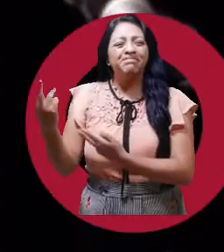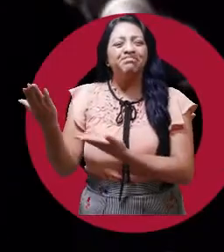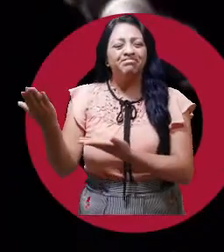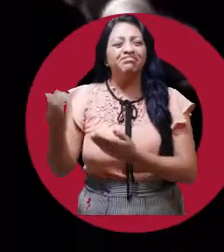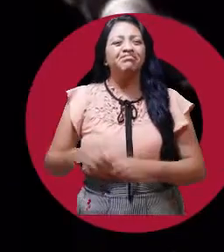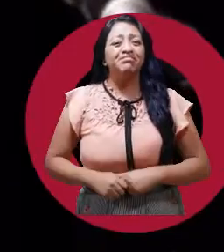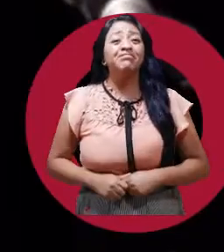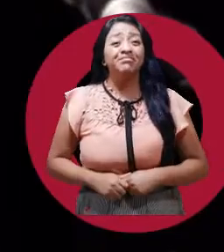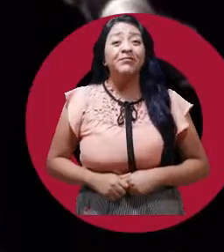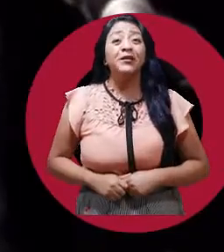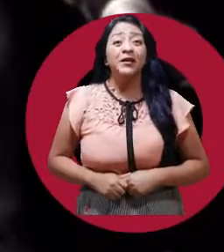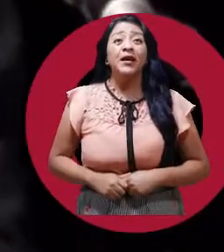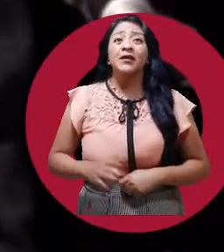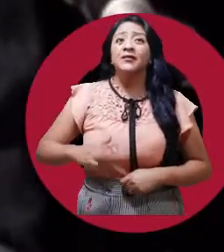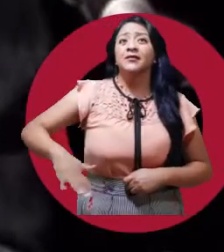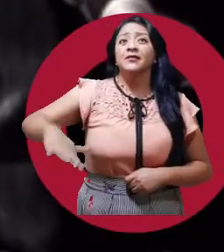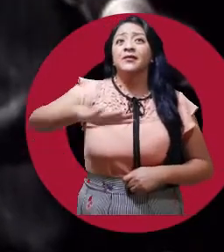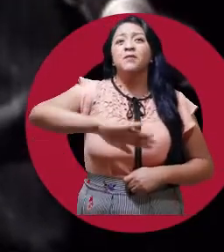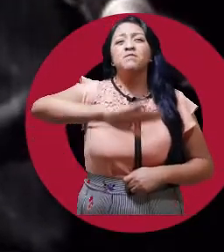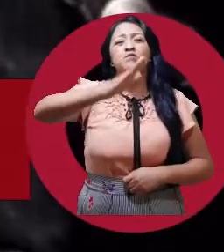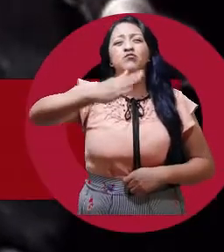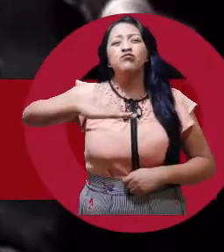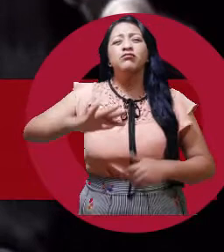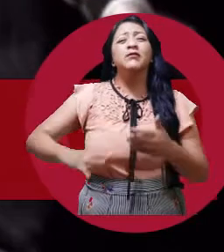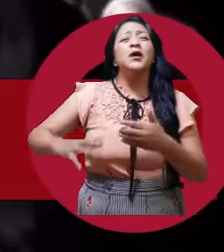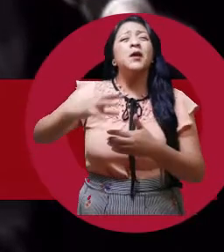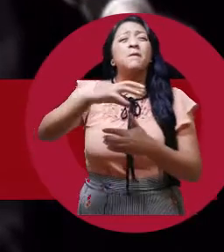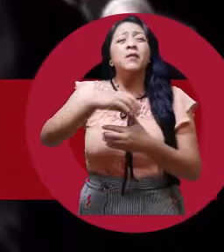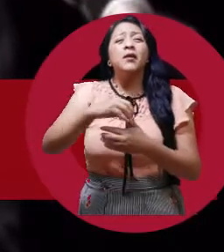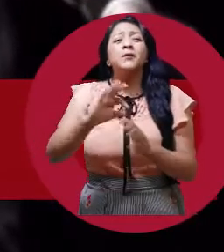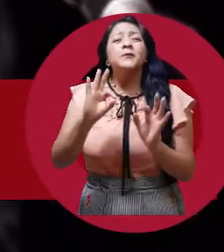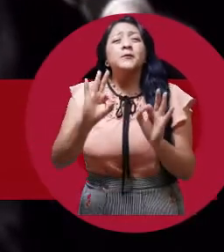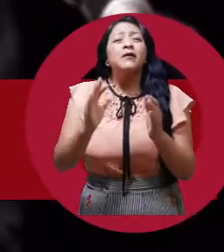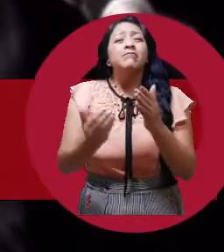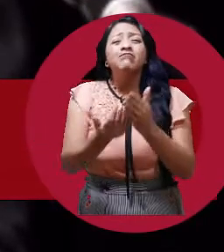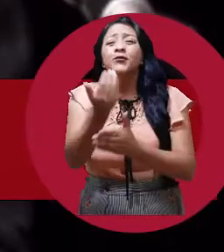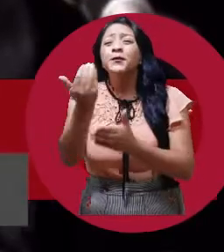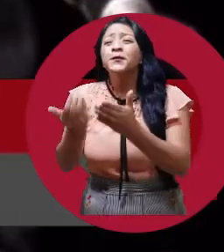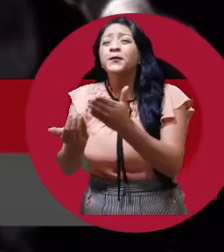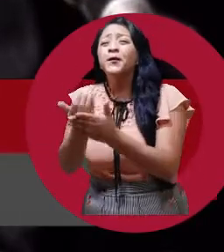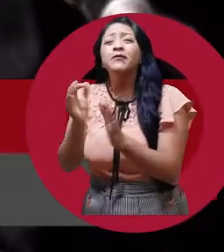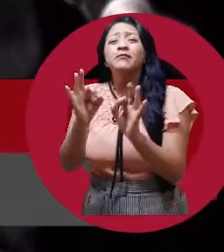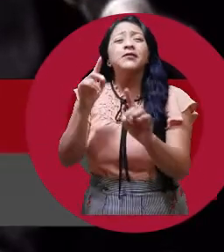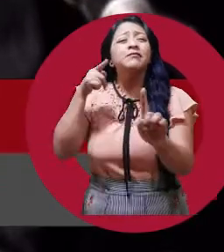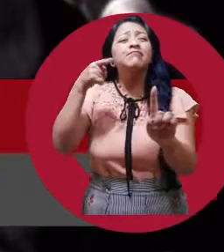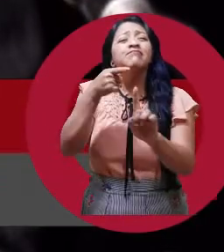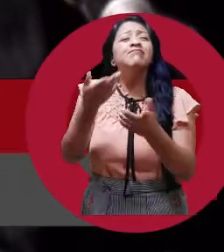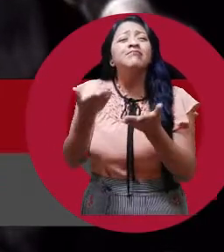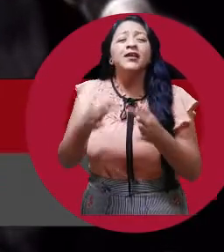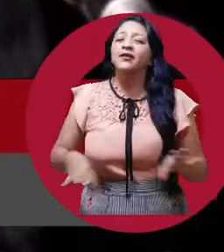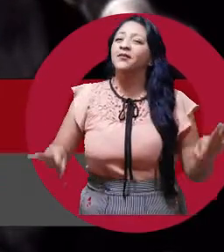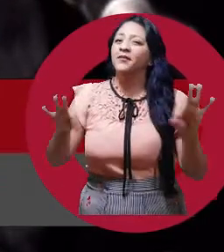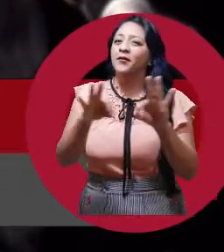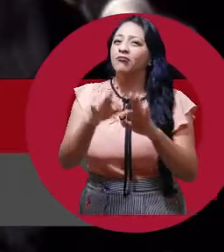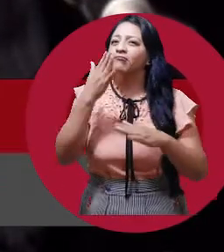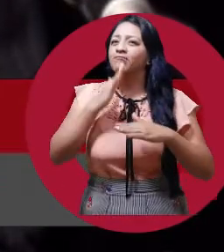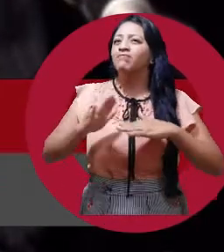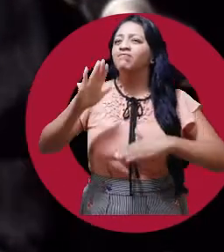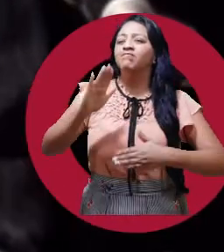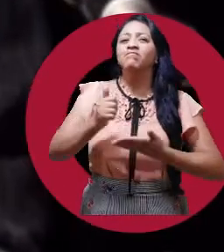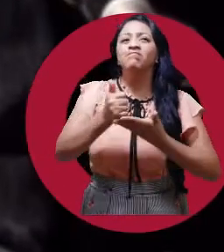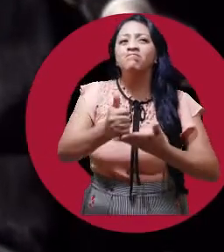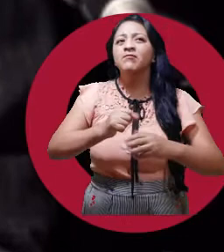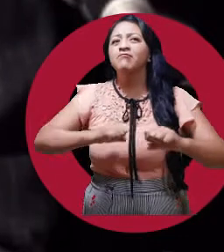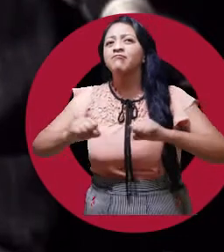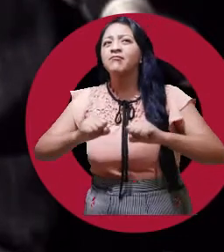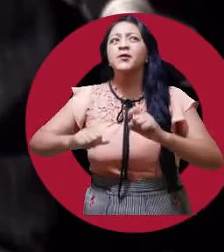CTI. El Consorcio Taita Imbabura tiene todavía la semilla fresca y está orientada a buscar y comprometer la gestión del área